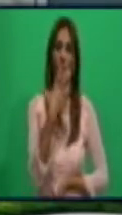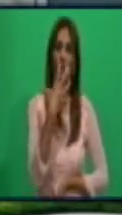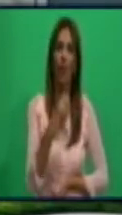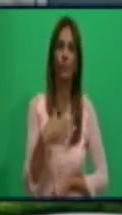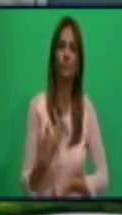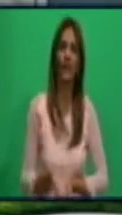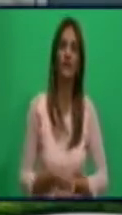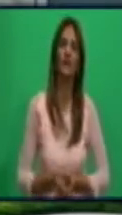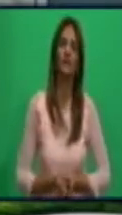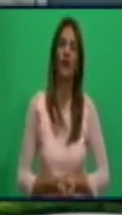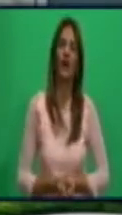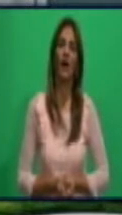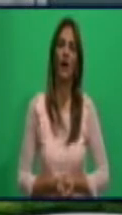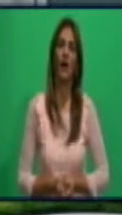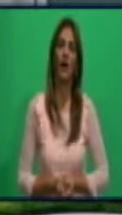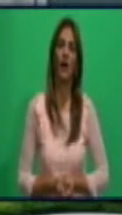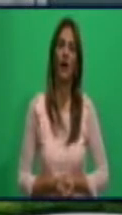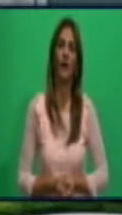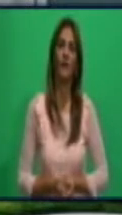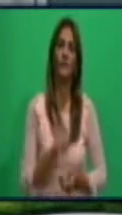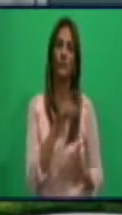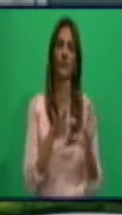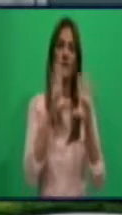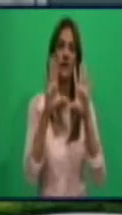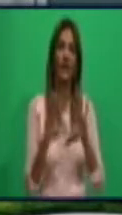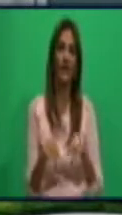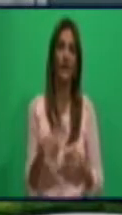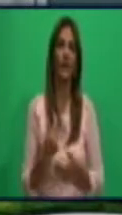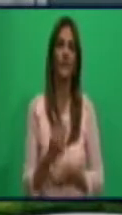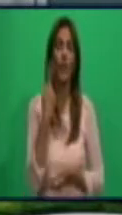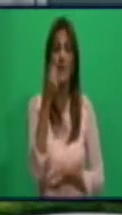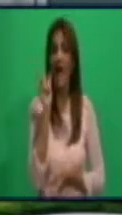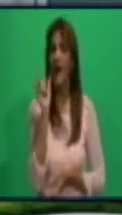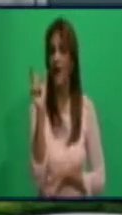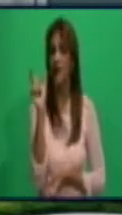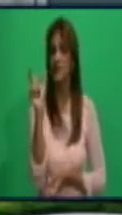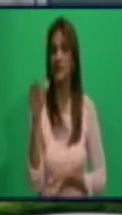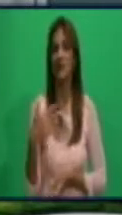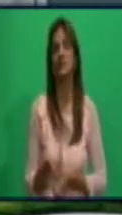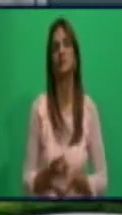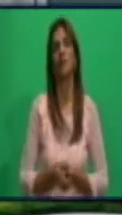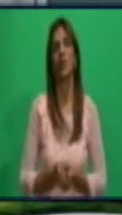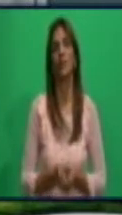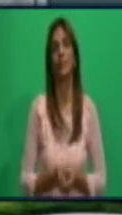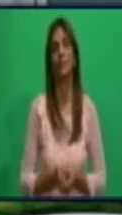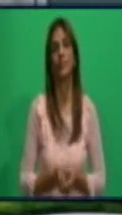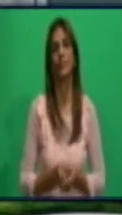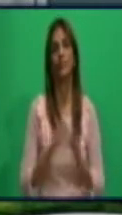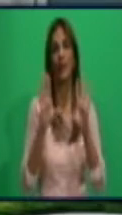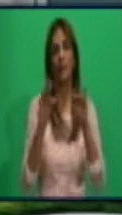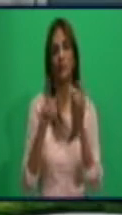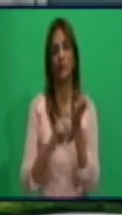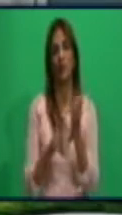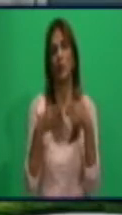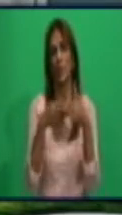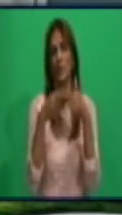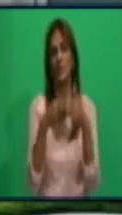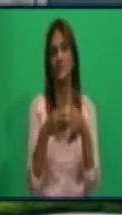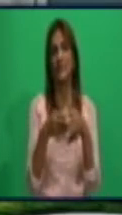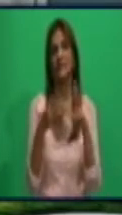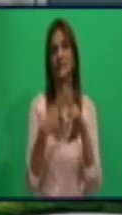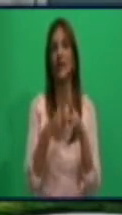calificación que le dio al territorio el doctor Del Risco al frente del grupo de expertos que les acompañan a ustedes en el enfrentamiento a la provincia. Y él